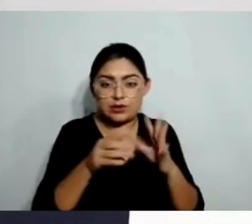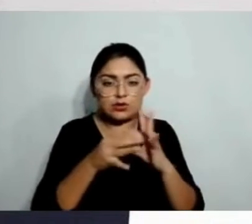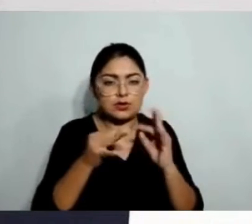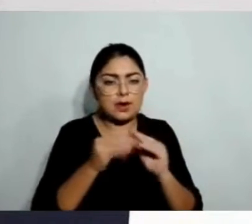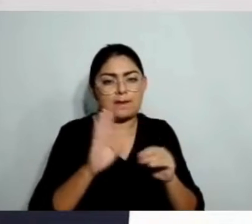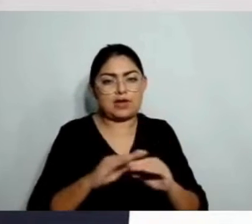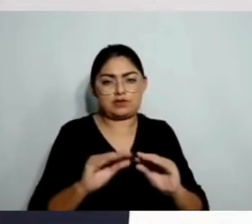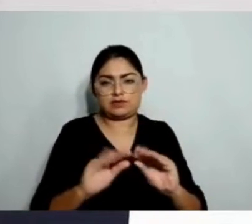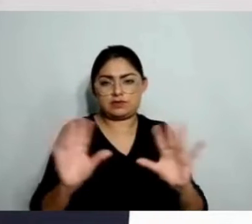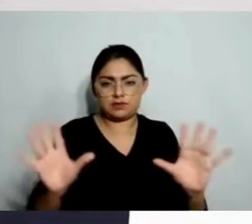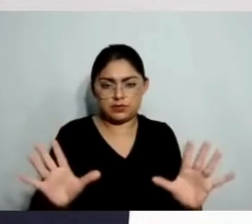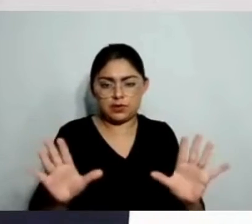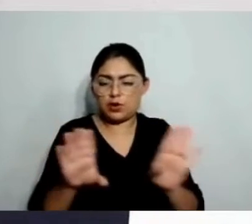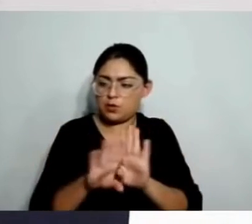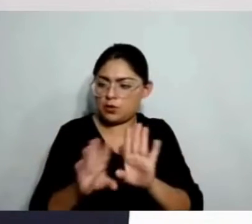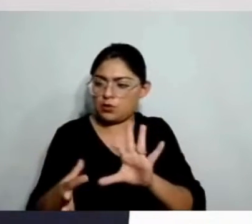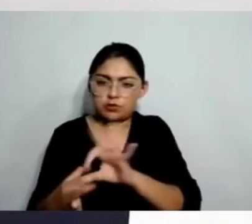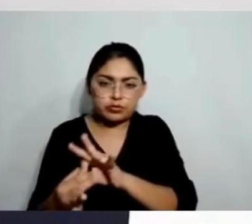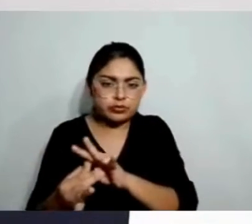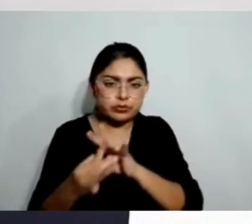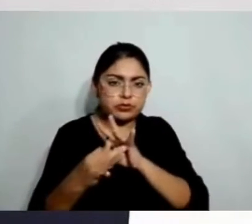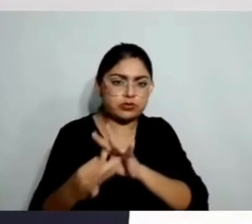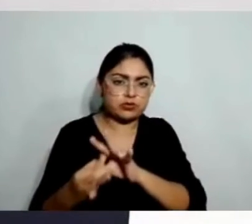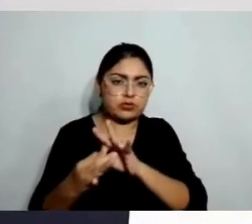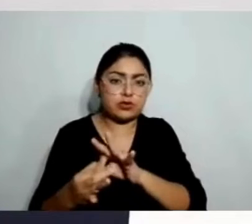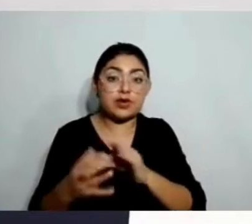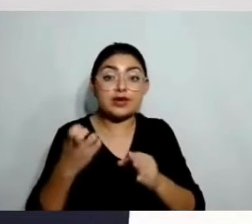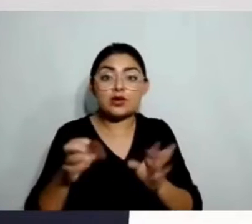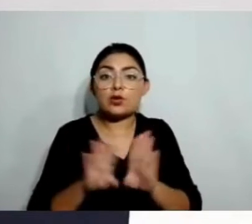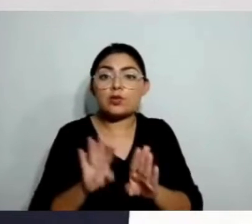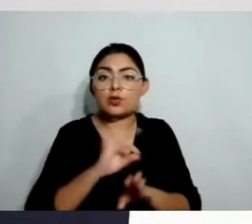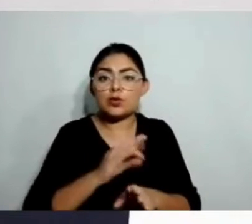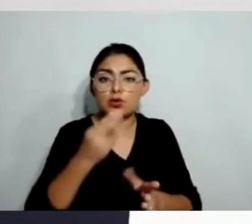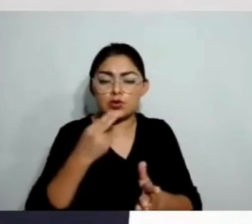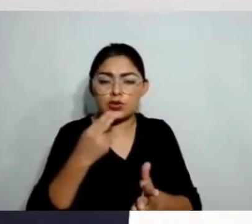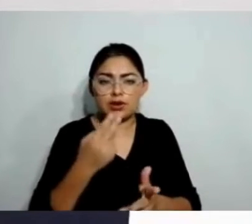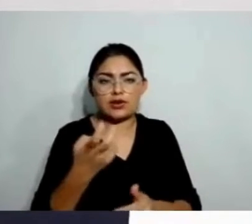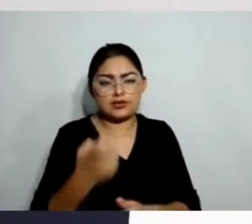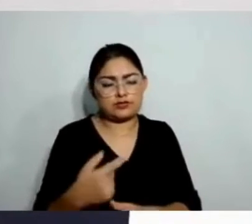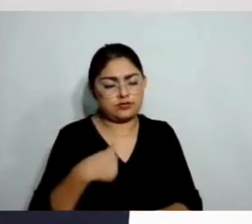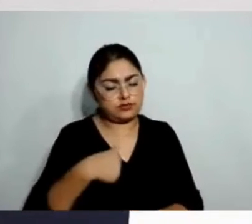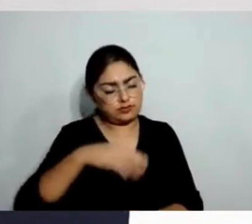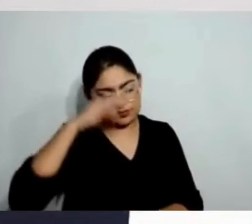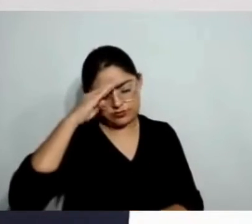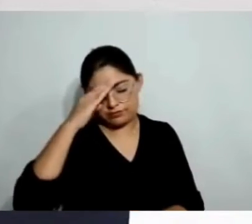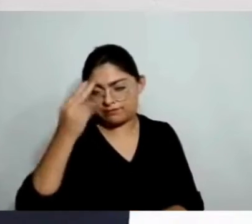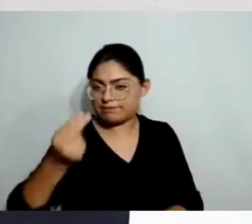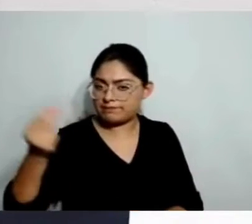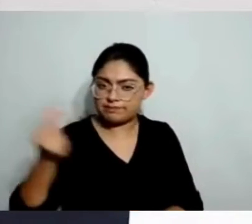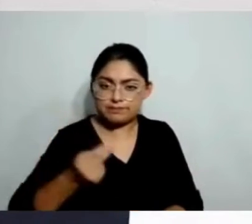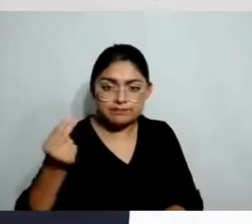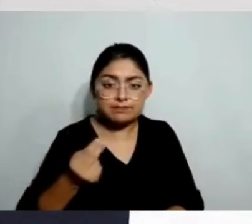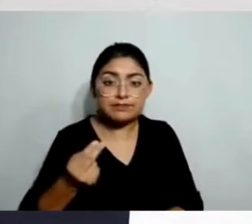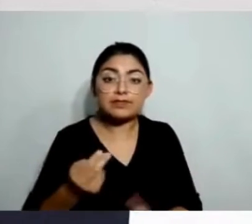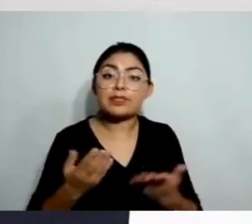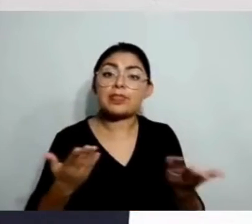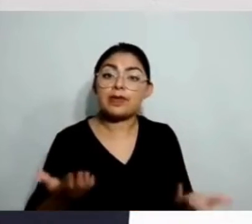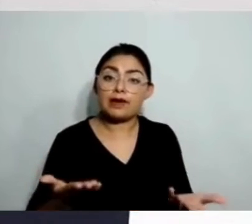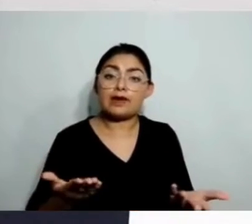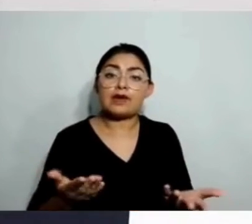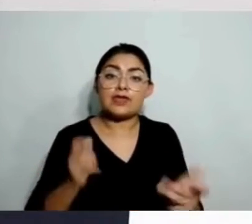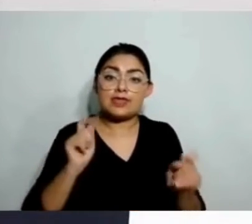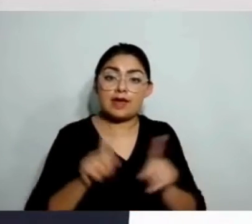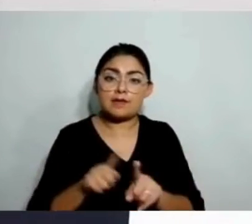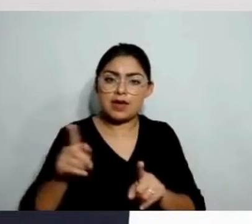puede argumentar y eso me parece fundamental y y bueno dicho eso como como como ya refería Me parece que sí es fundamental